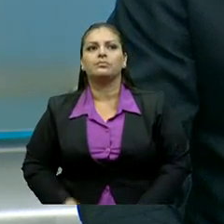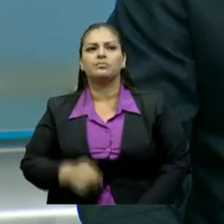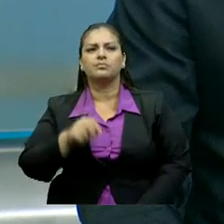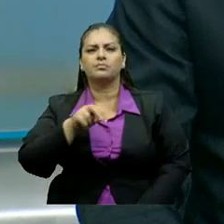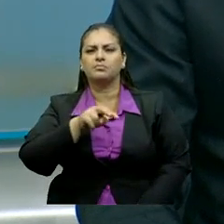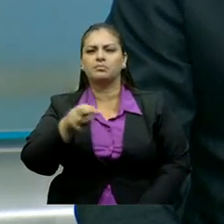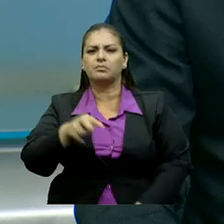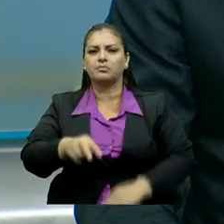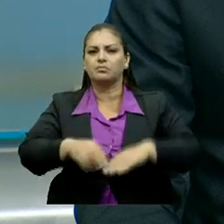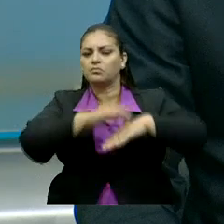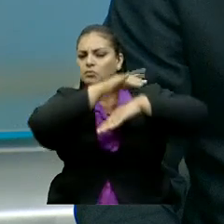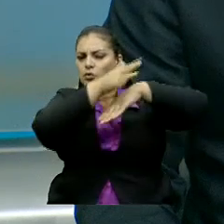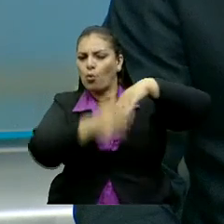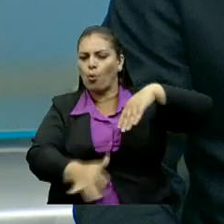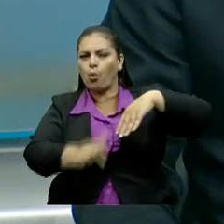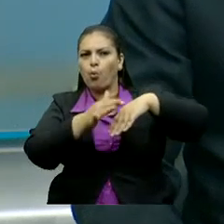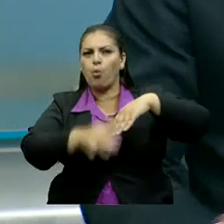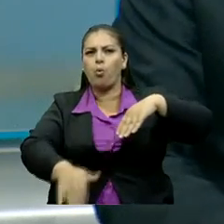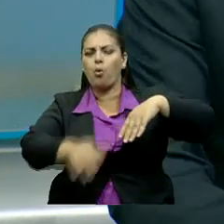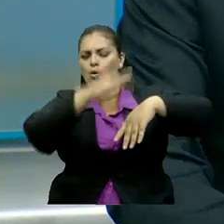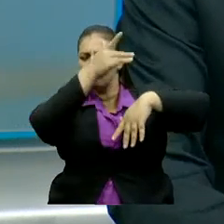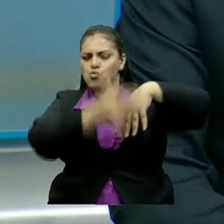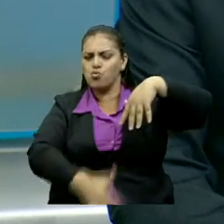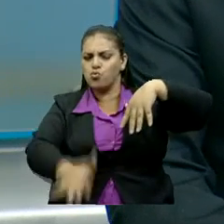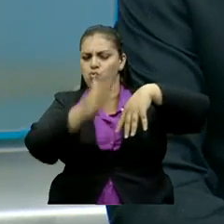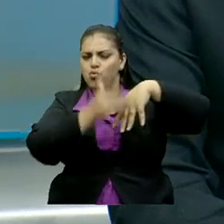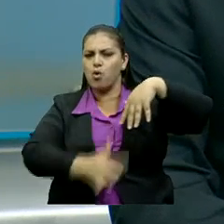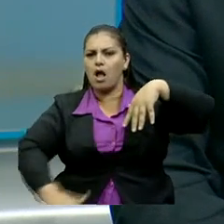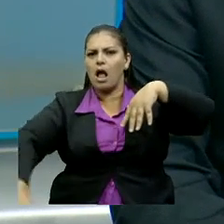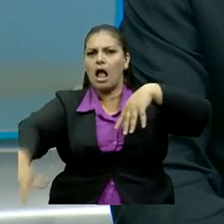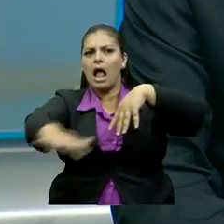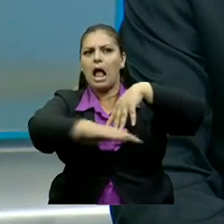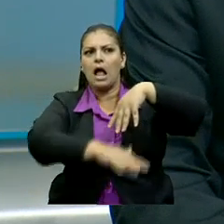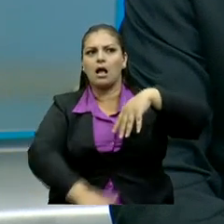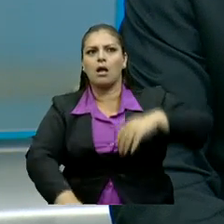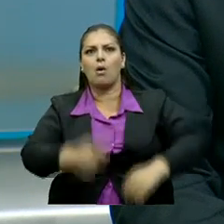de una quebrada en el cantón Piñas. El cuerpo fue hallado a una distancia de